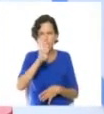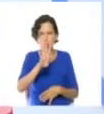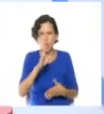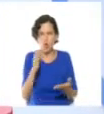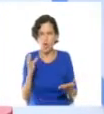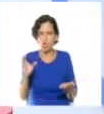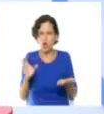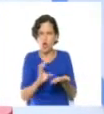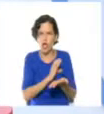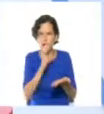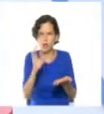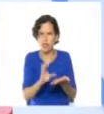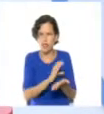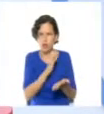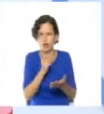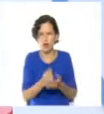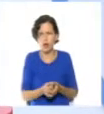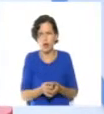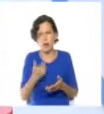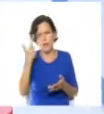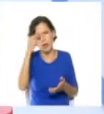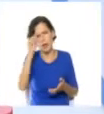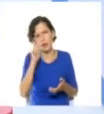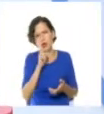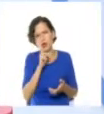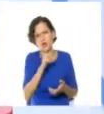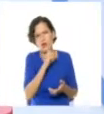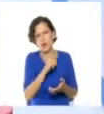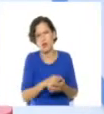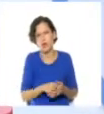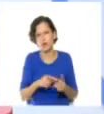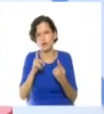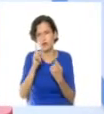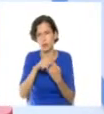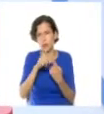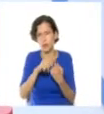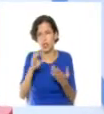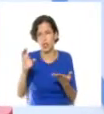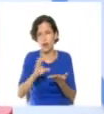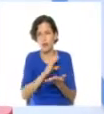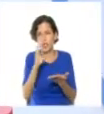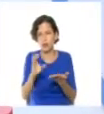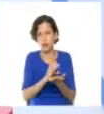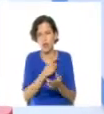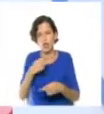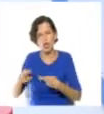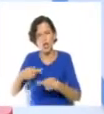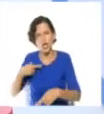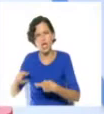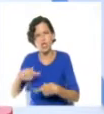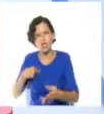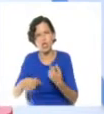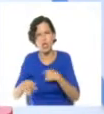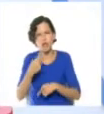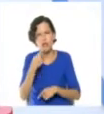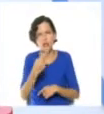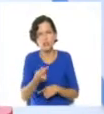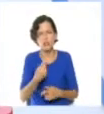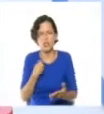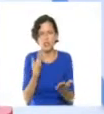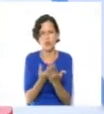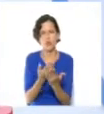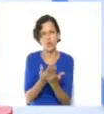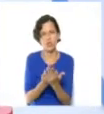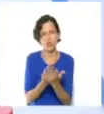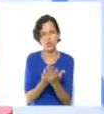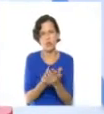capítulos, para poderlo llamar así de esta manera. Un primer capítulo que lo relaciona y decía en su